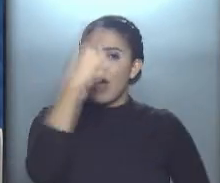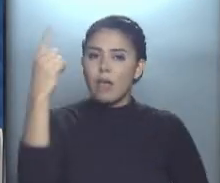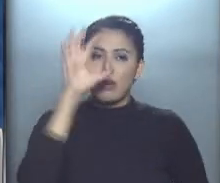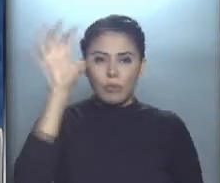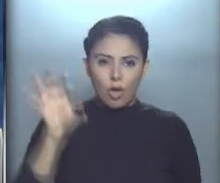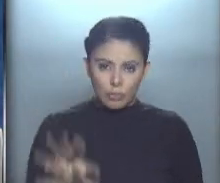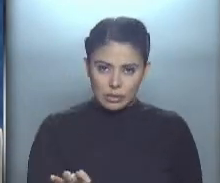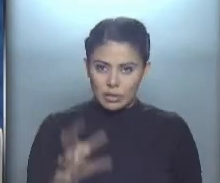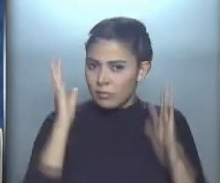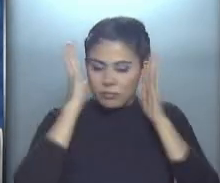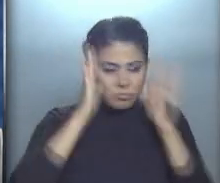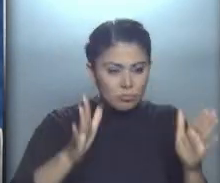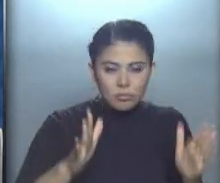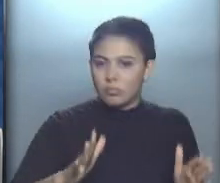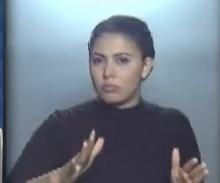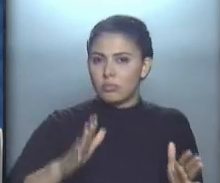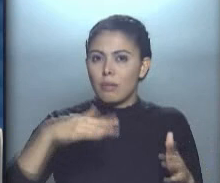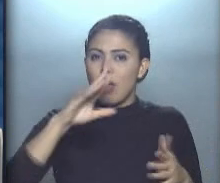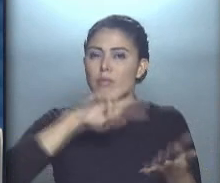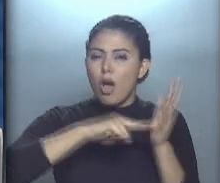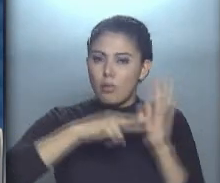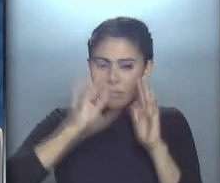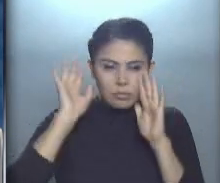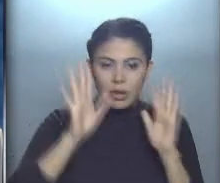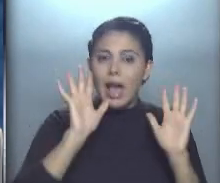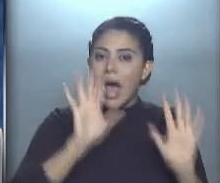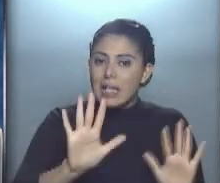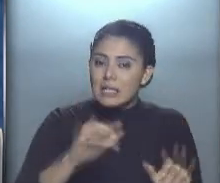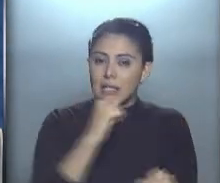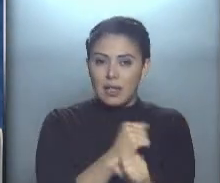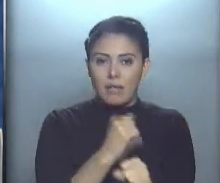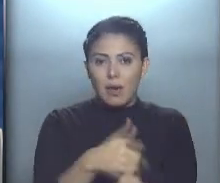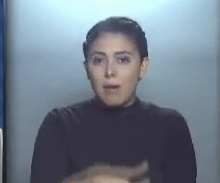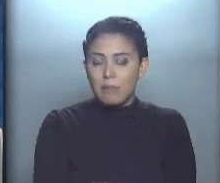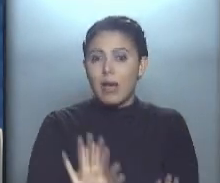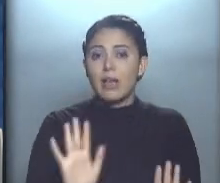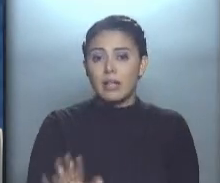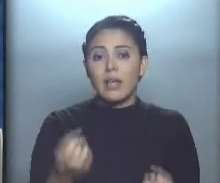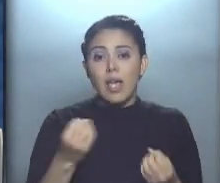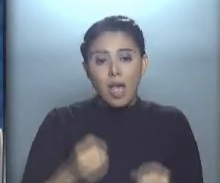provincias con los focos de mayor perspectiva de conflicto relativo. Eso es lo que vamos a hacer y vamos a ponerlo en marcha